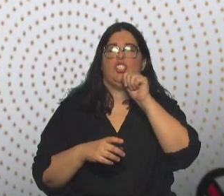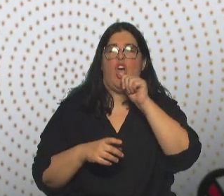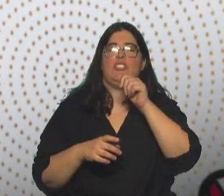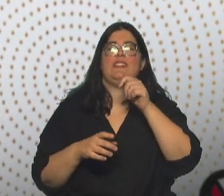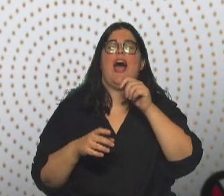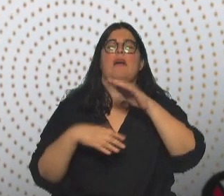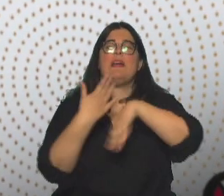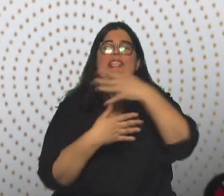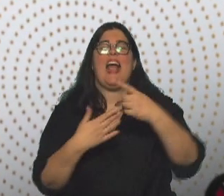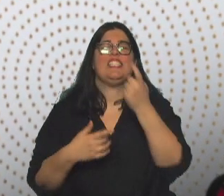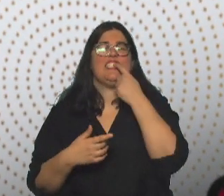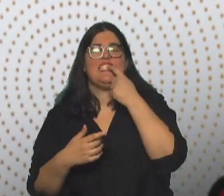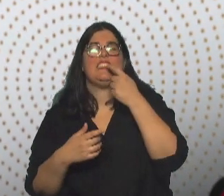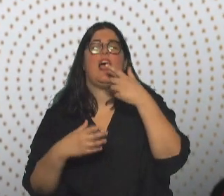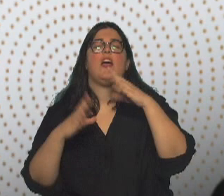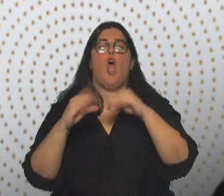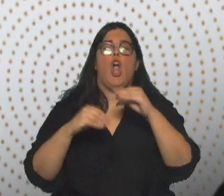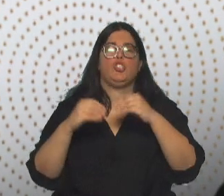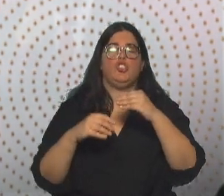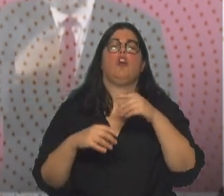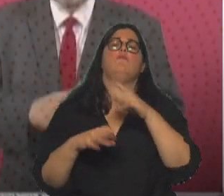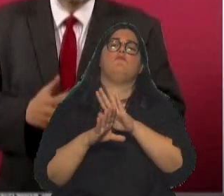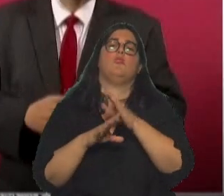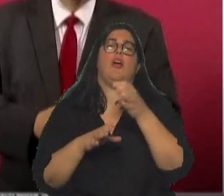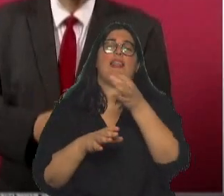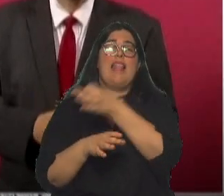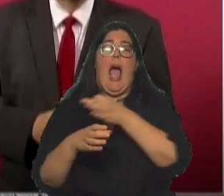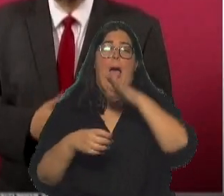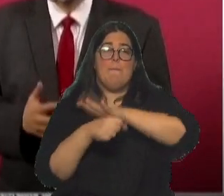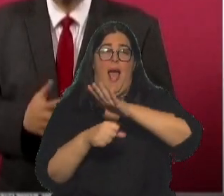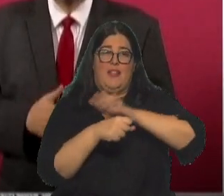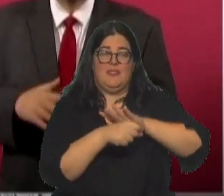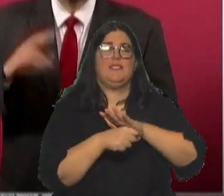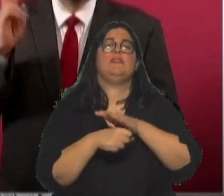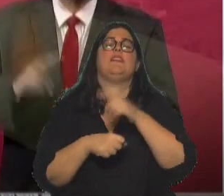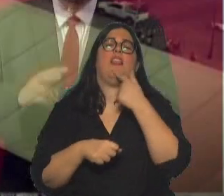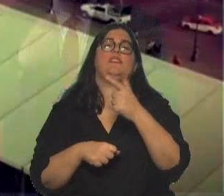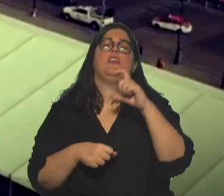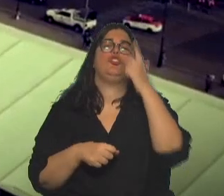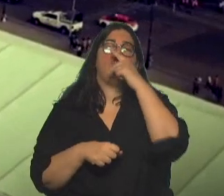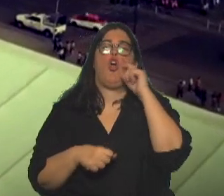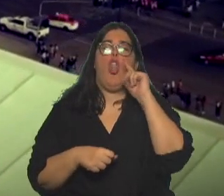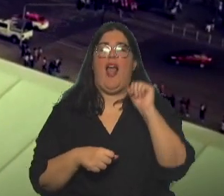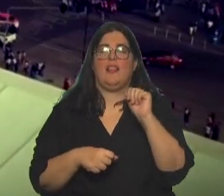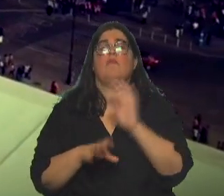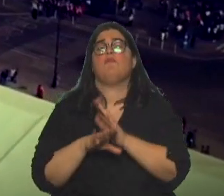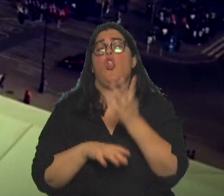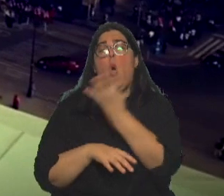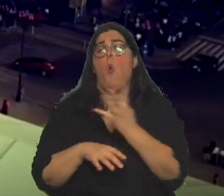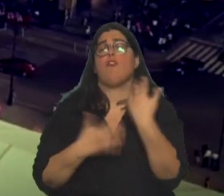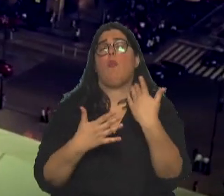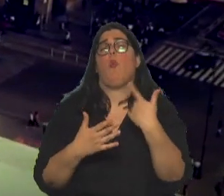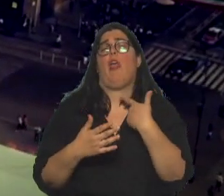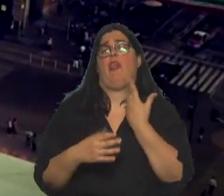fueron instaladas en junio del año pasado por el propio mandatario, quien sugirió los nombres que podrían habitar el Palacio de Gobierno